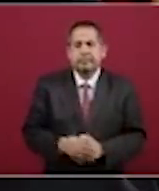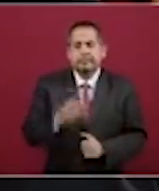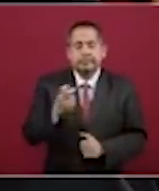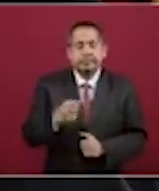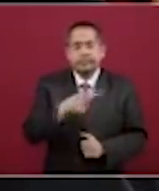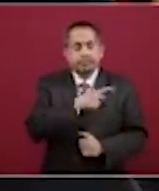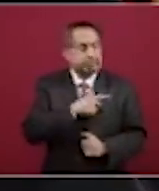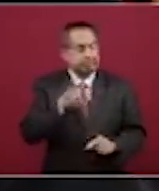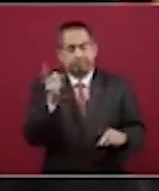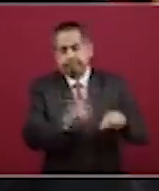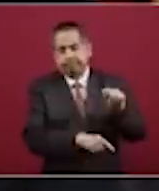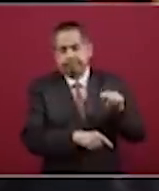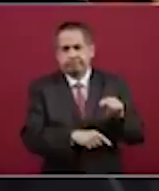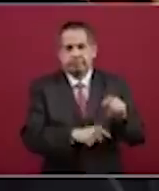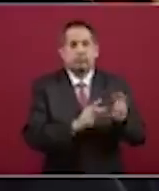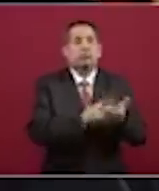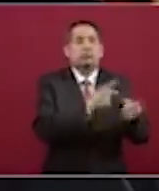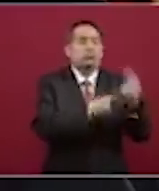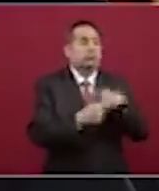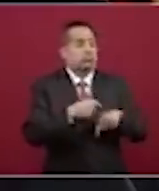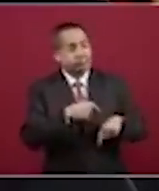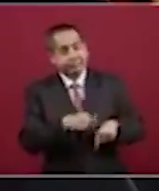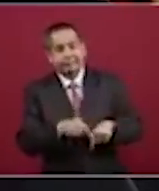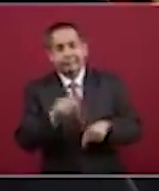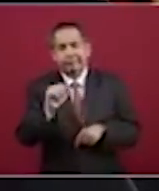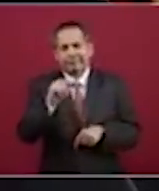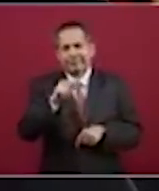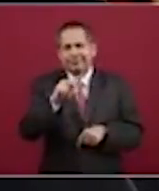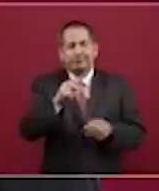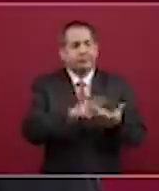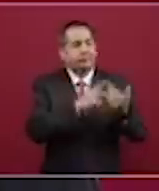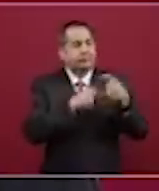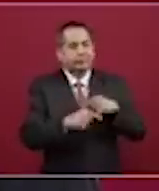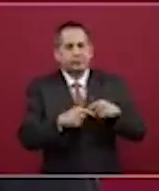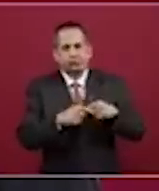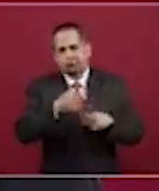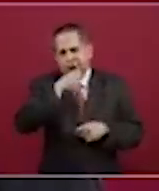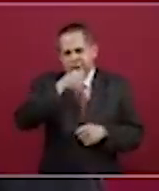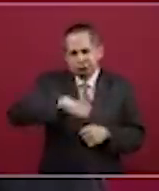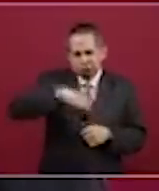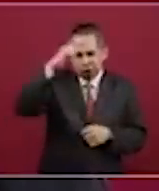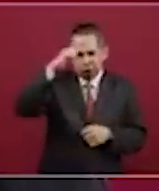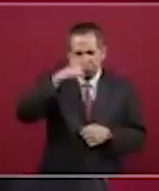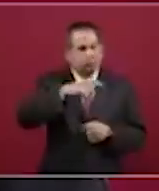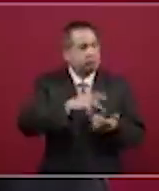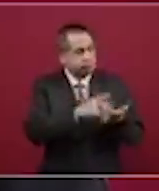se tuvo que ir, luego regresó ya grande,